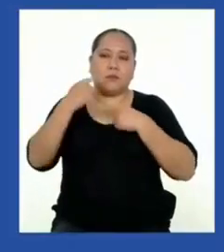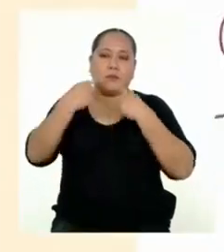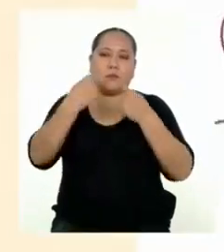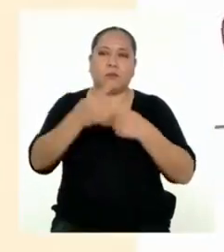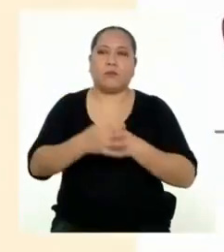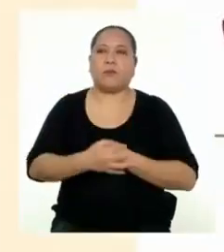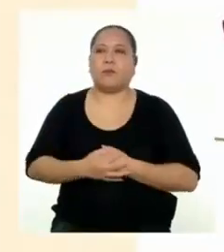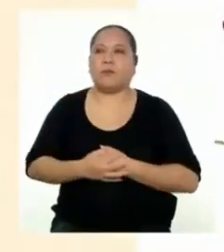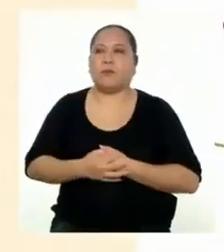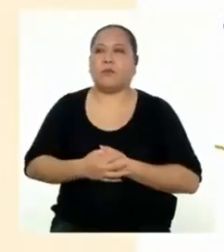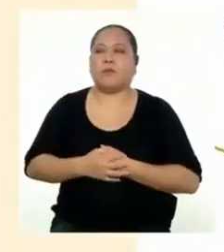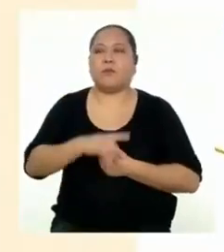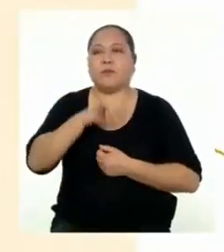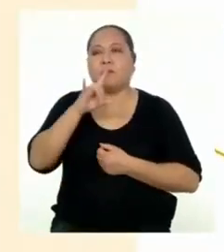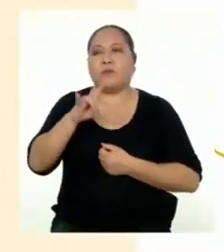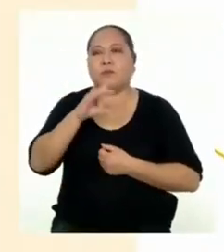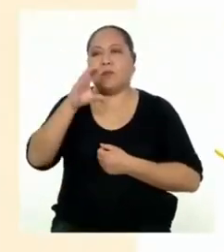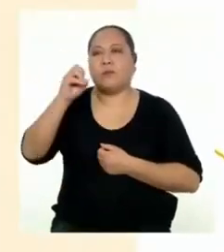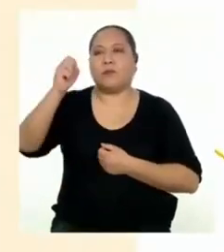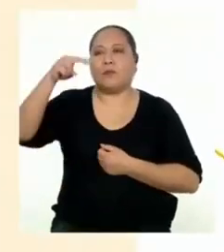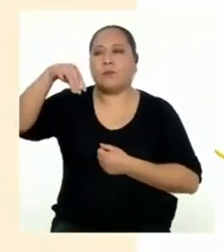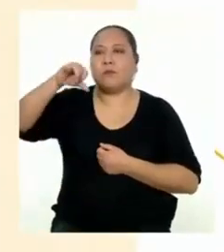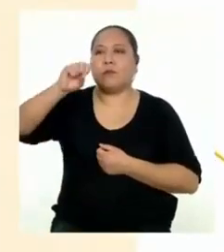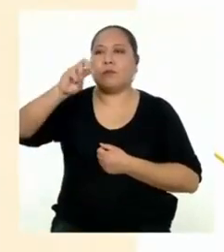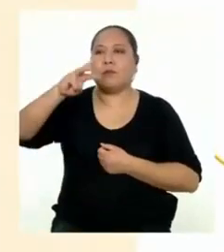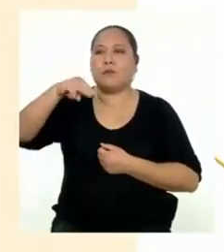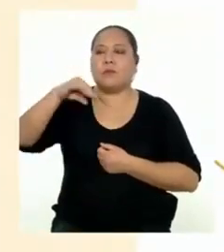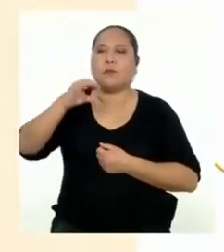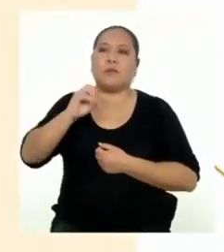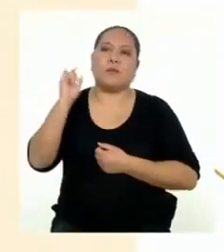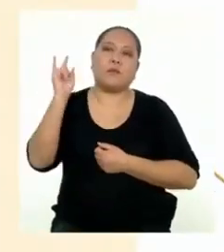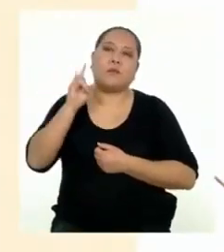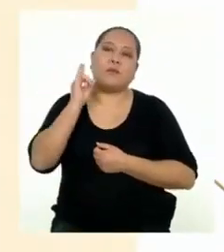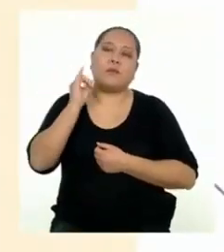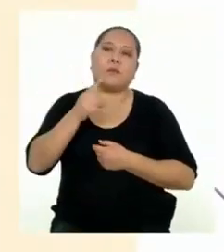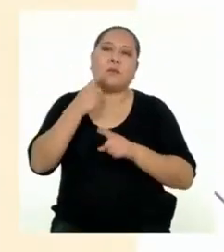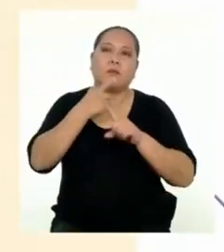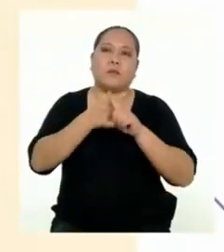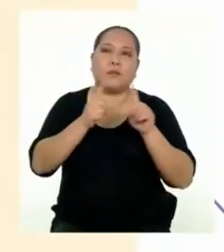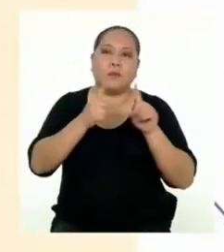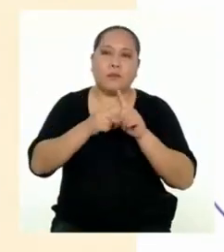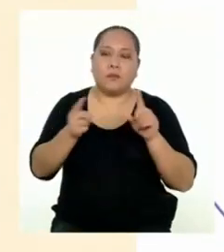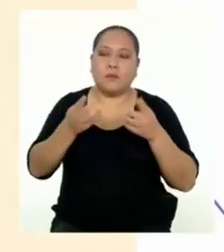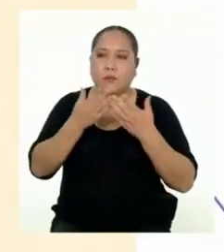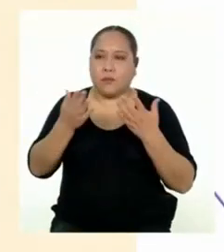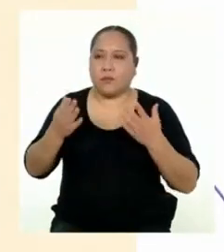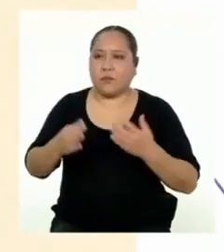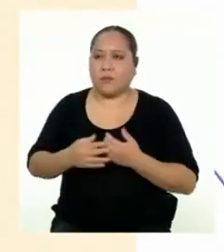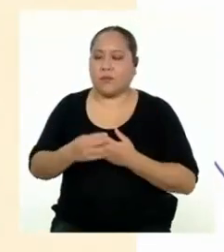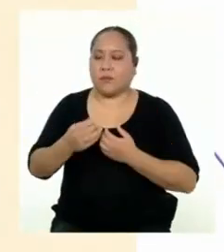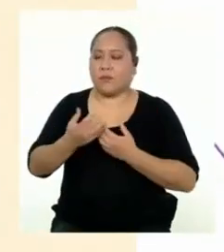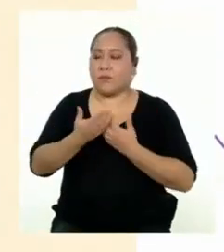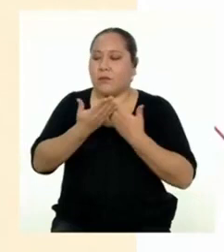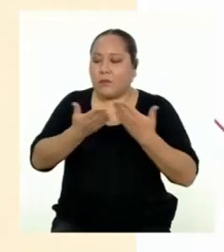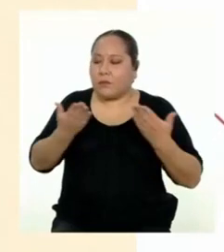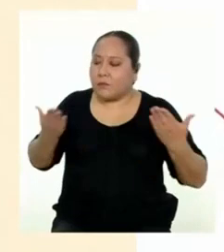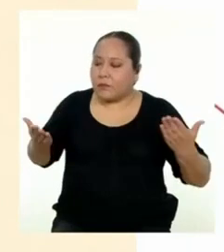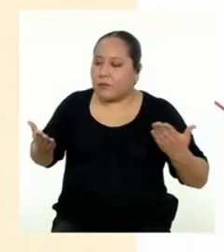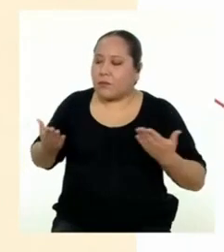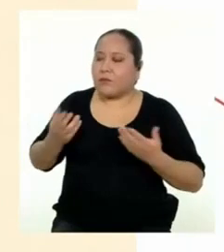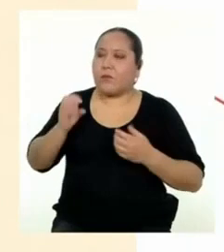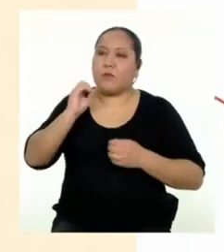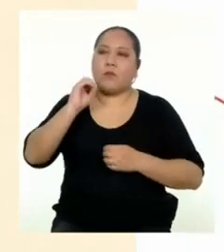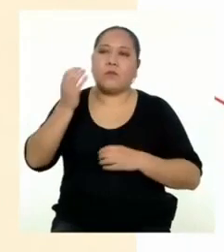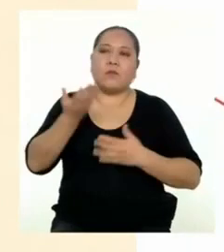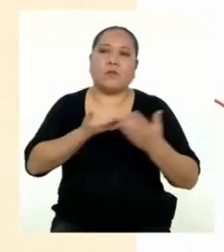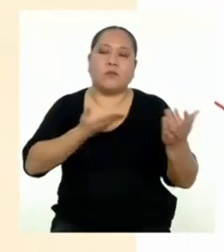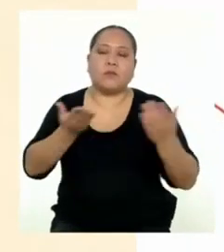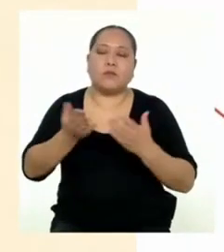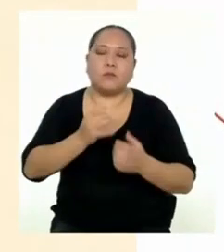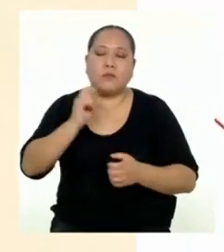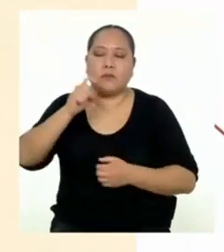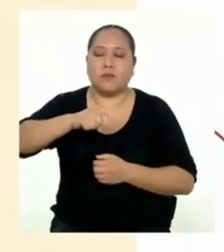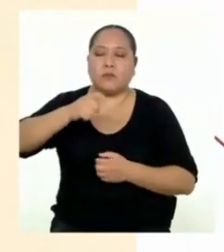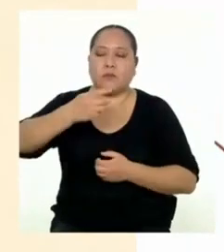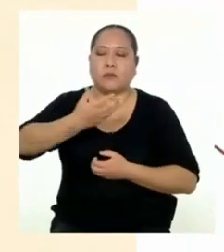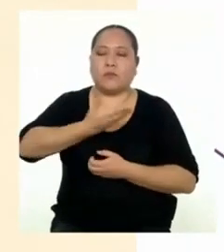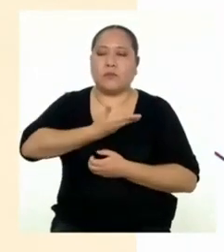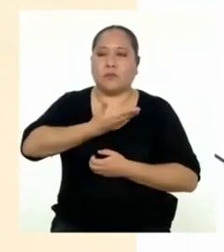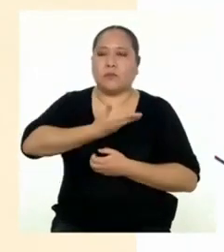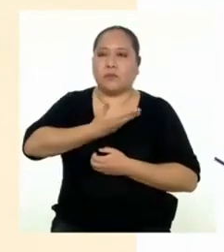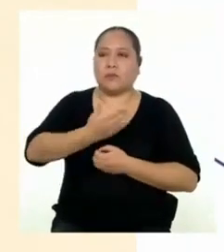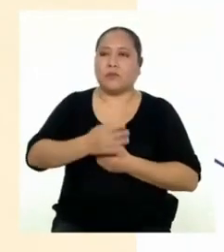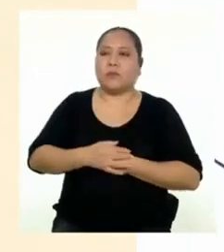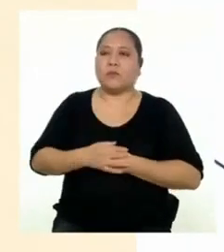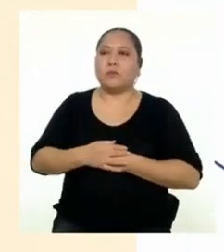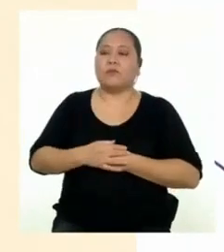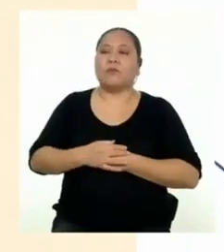cotidiana? El consumo es la acción de utilizar un determinado producto, un bien o un servicio para satisfacer las necesidades humanas,